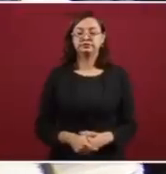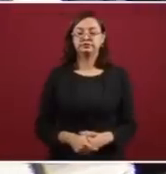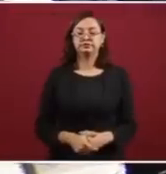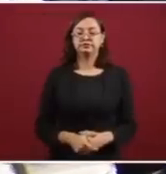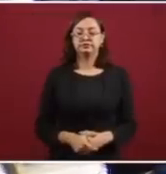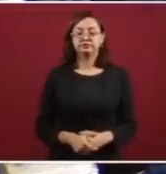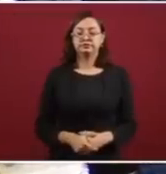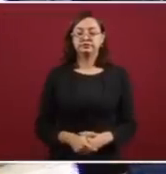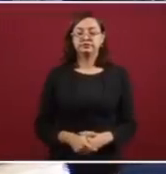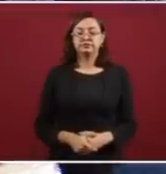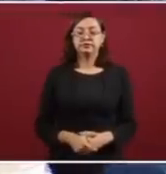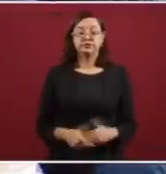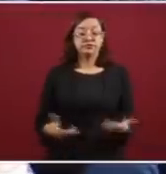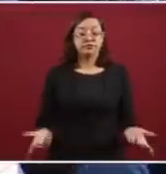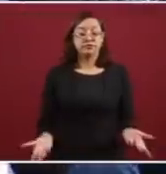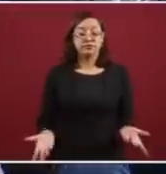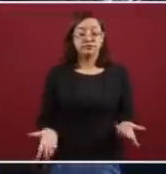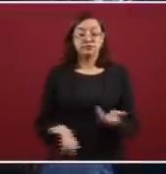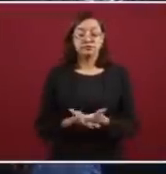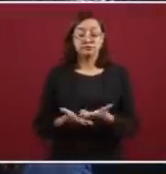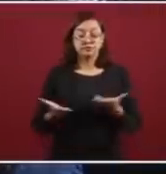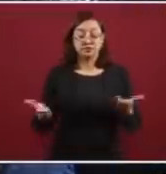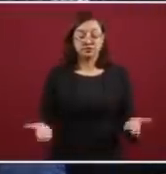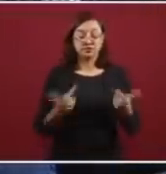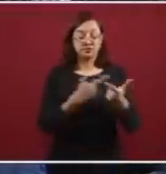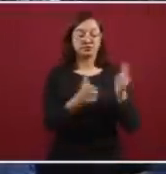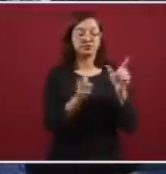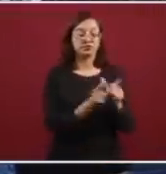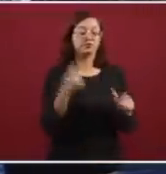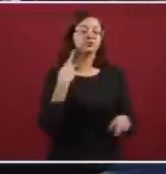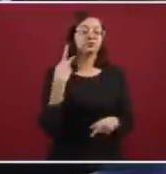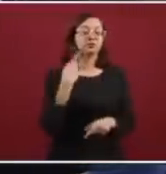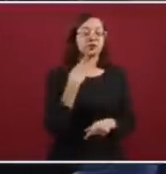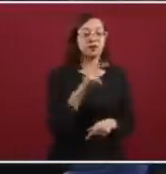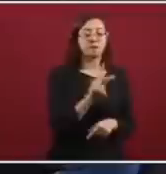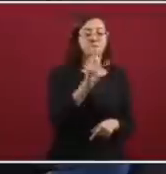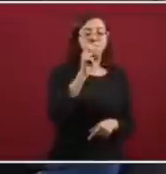¿No ven que ahora los del PAN ya fueron a la OEA?